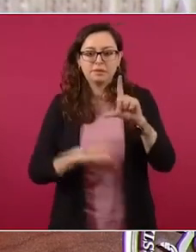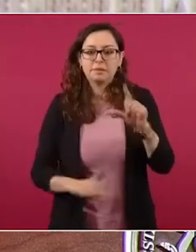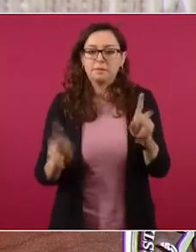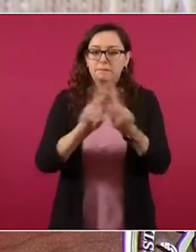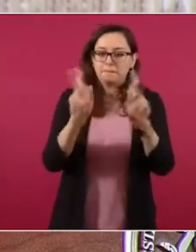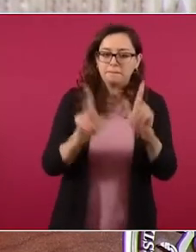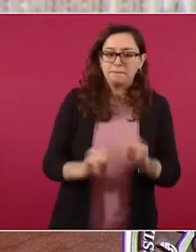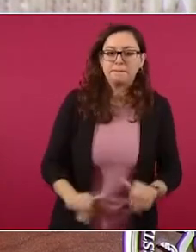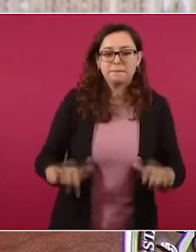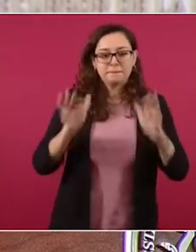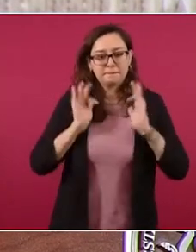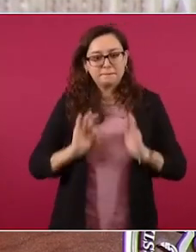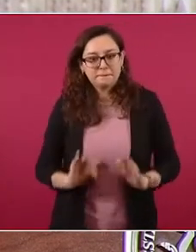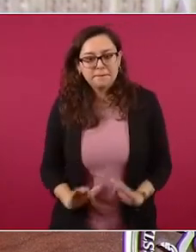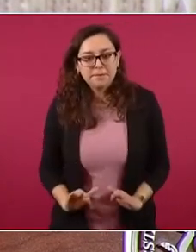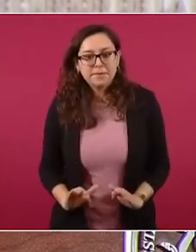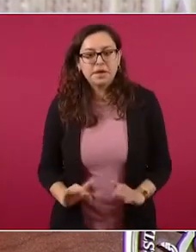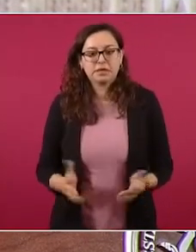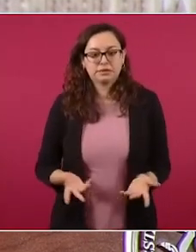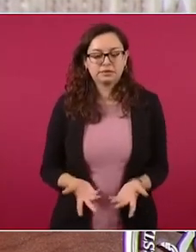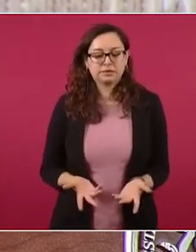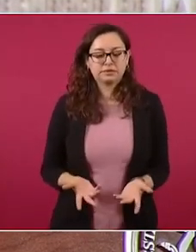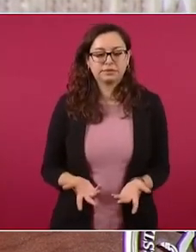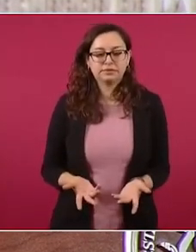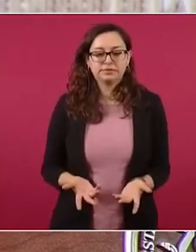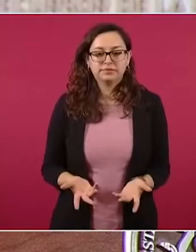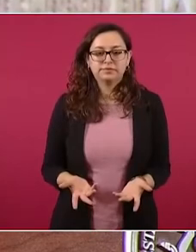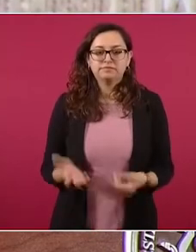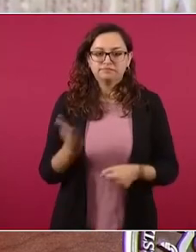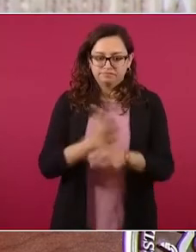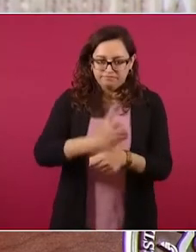Antes era la queja